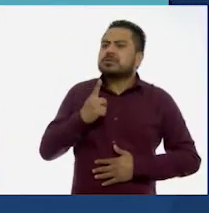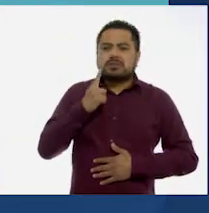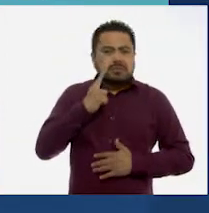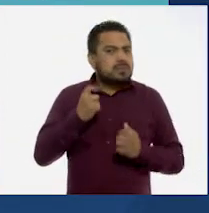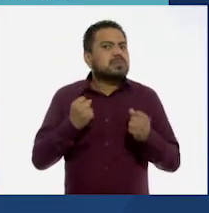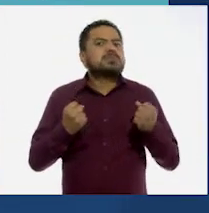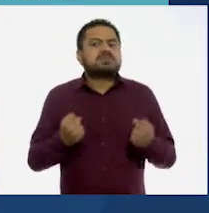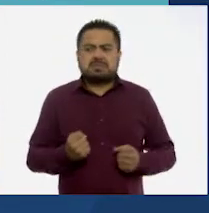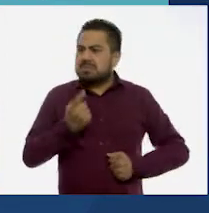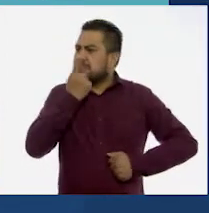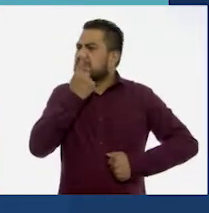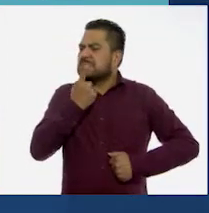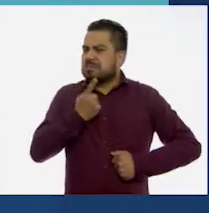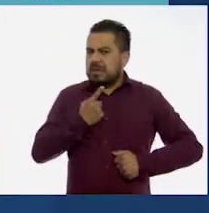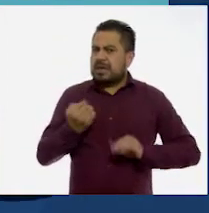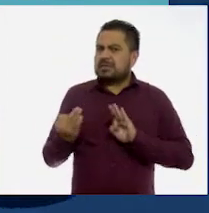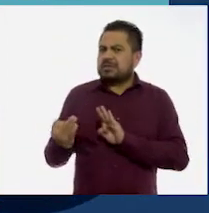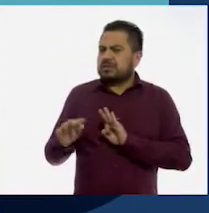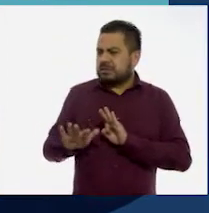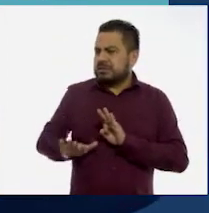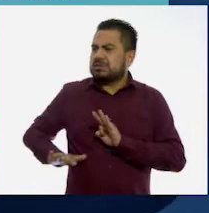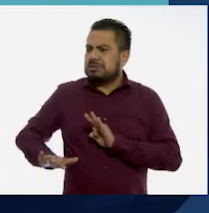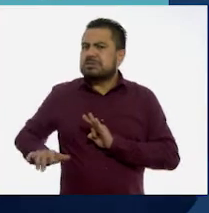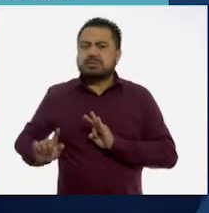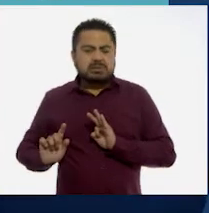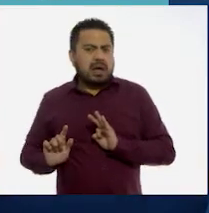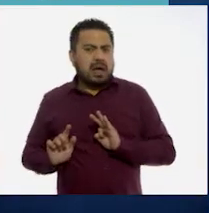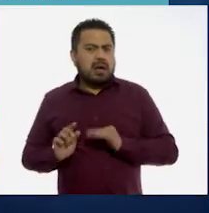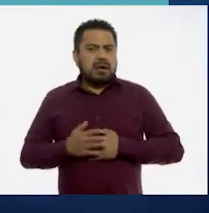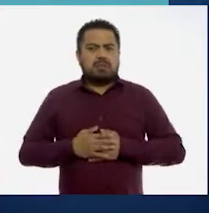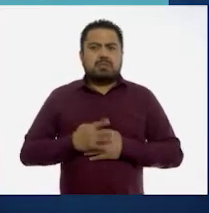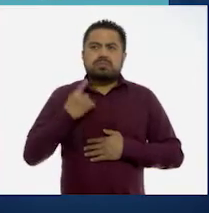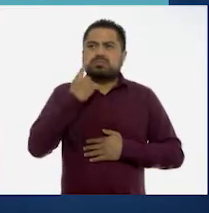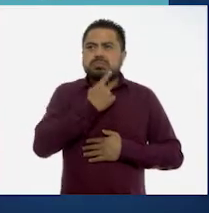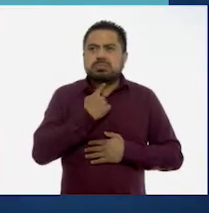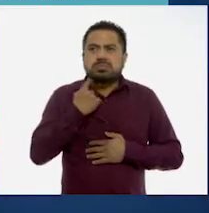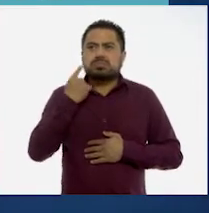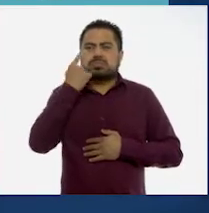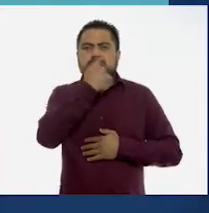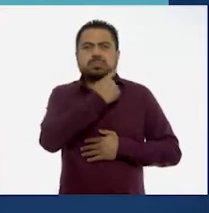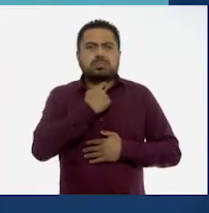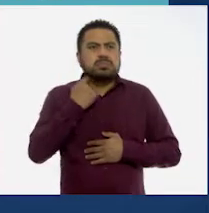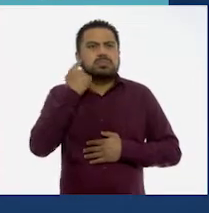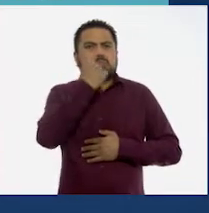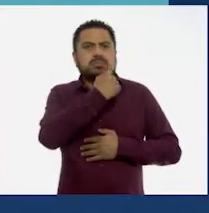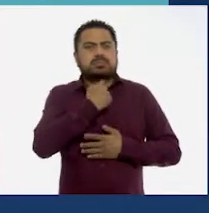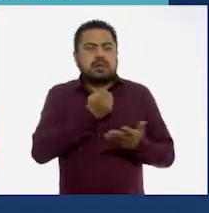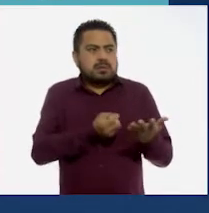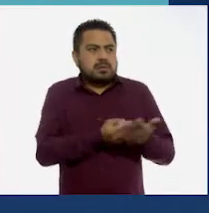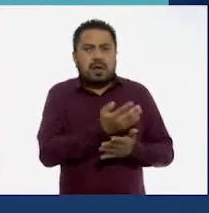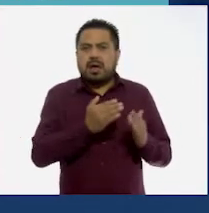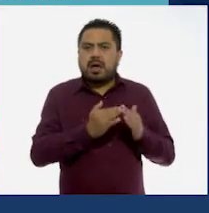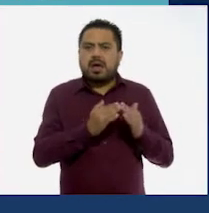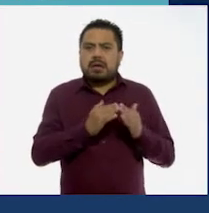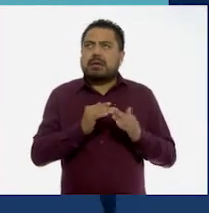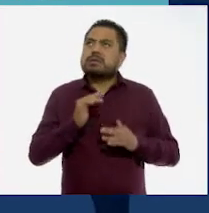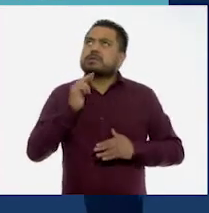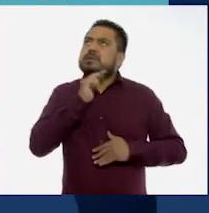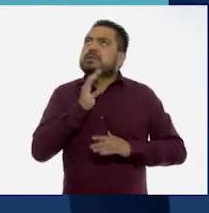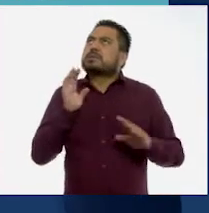segura que me dijo que era por aquí». Ya habían pasado varias horas desde que saliera de su casa y pronto